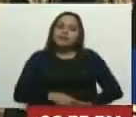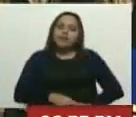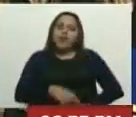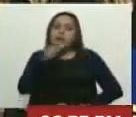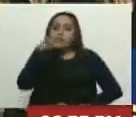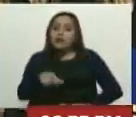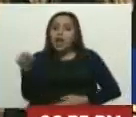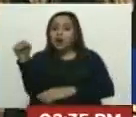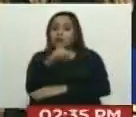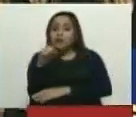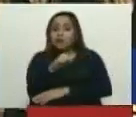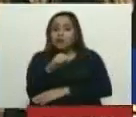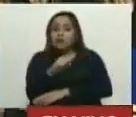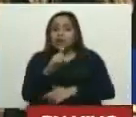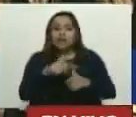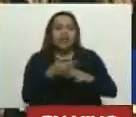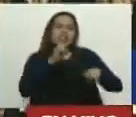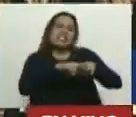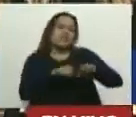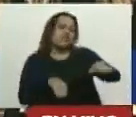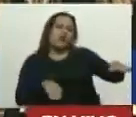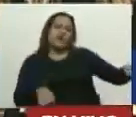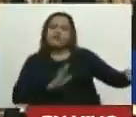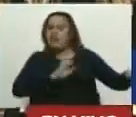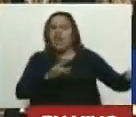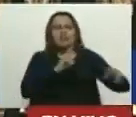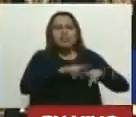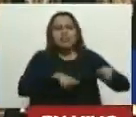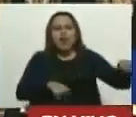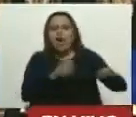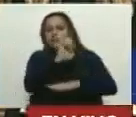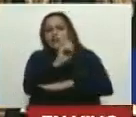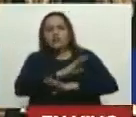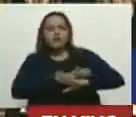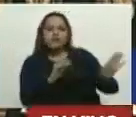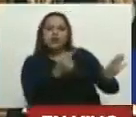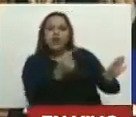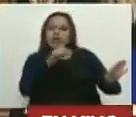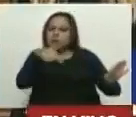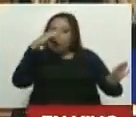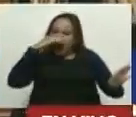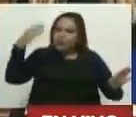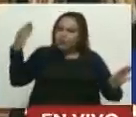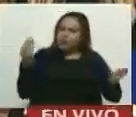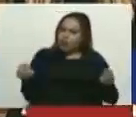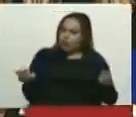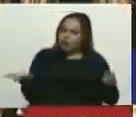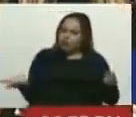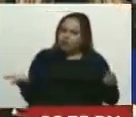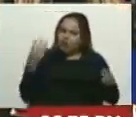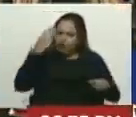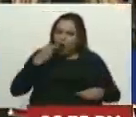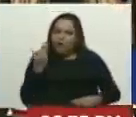con un trastorno del espectro autista solamente son niños con espectro autista. Y cuando crecen, y cuando son adolescentes, y las